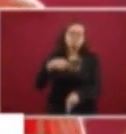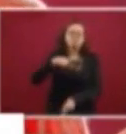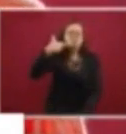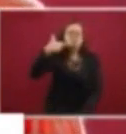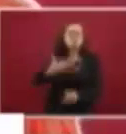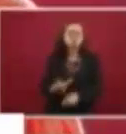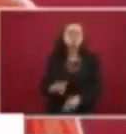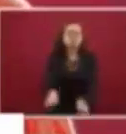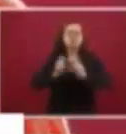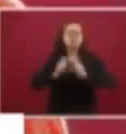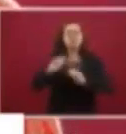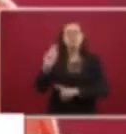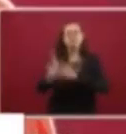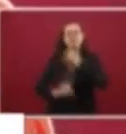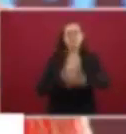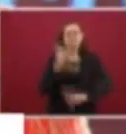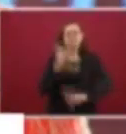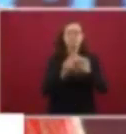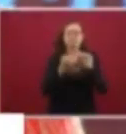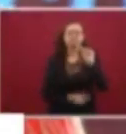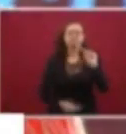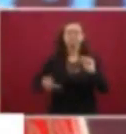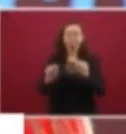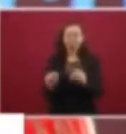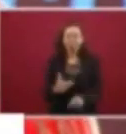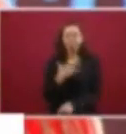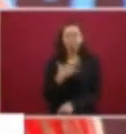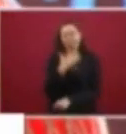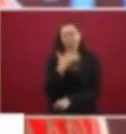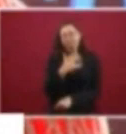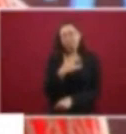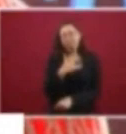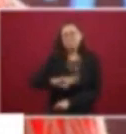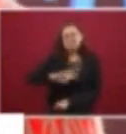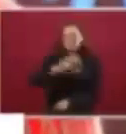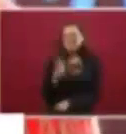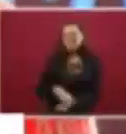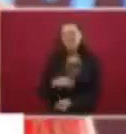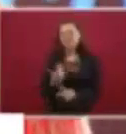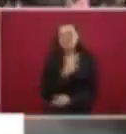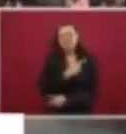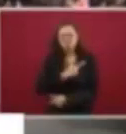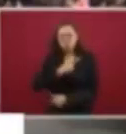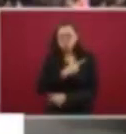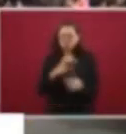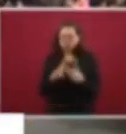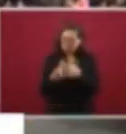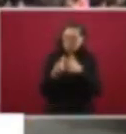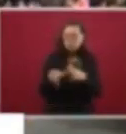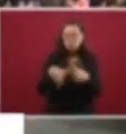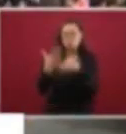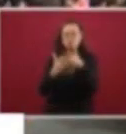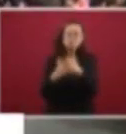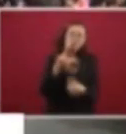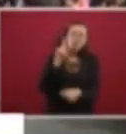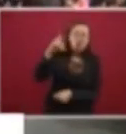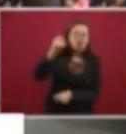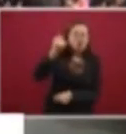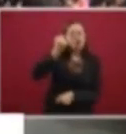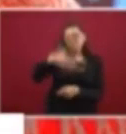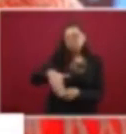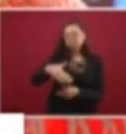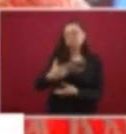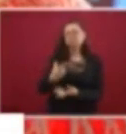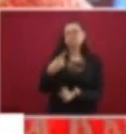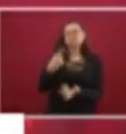apoyo. La prueba es, Pepe, todo lo que escuchamos durante tanto tiempo, y hacer a un lado, sí, a directivos y a muchos